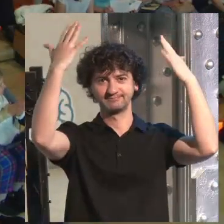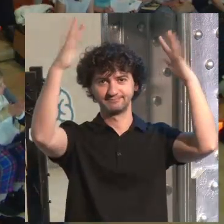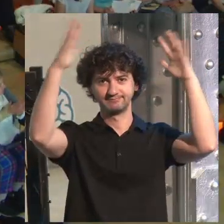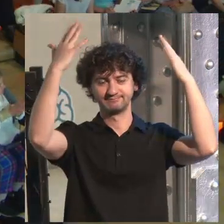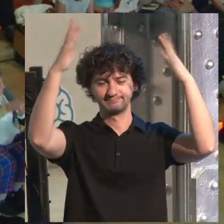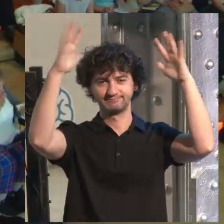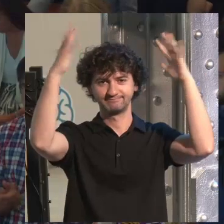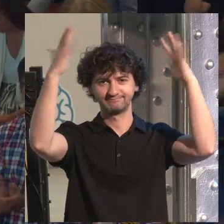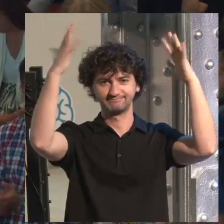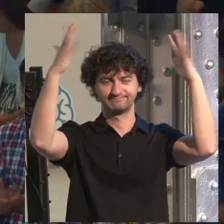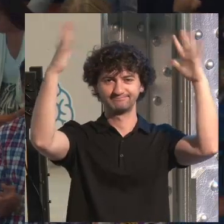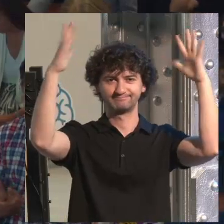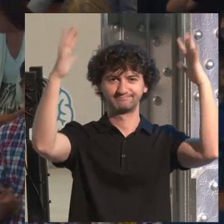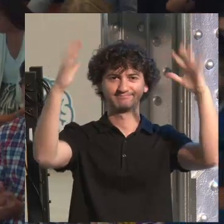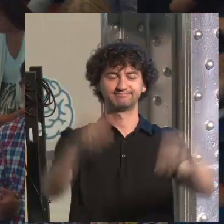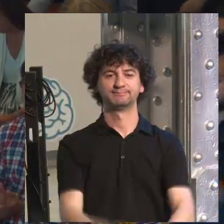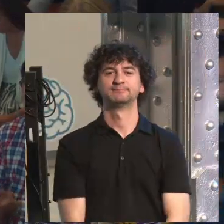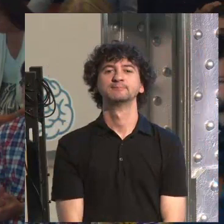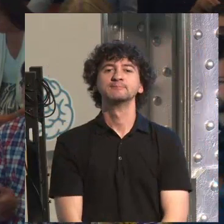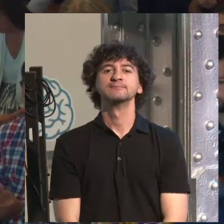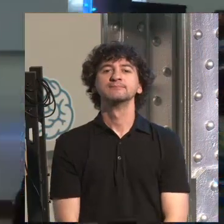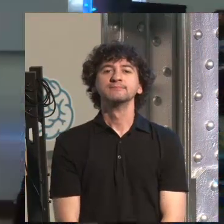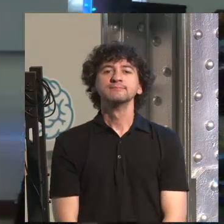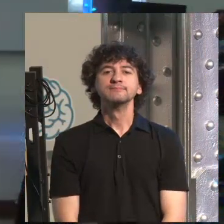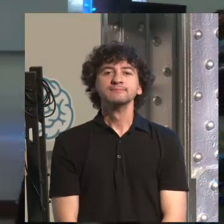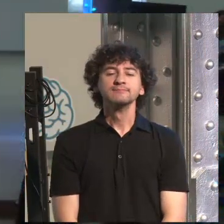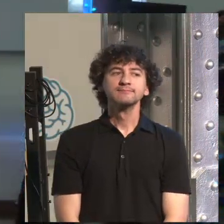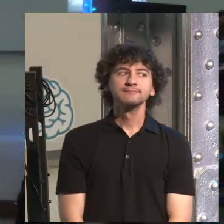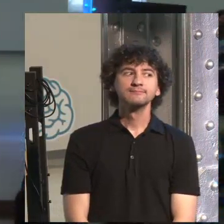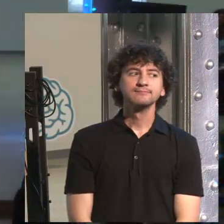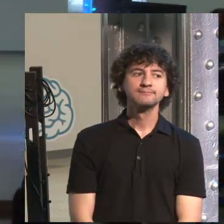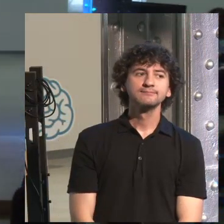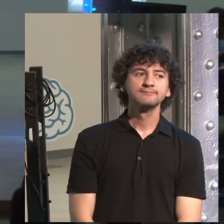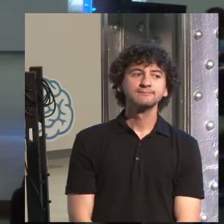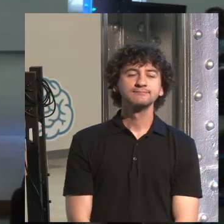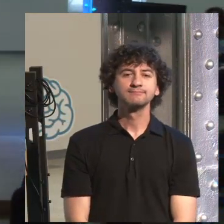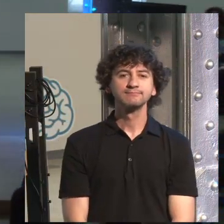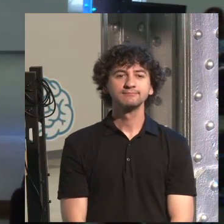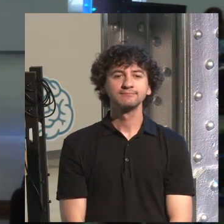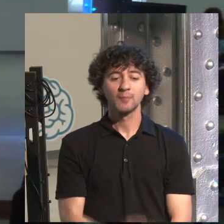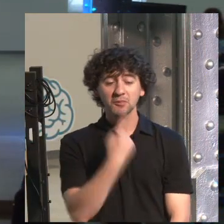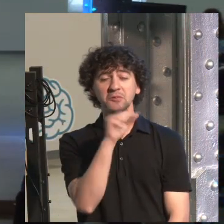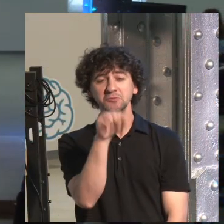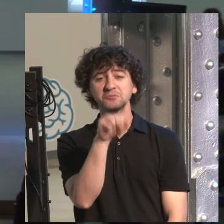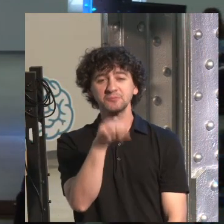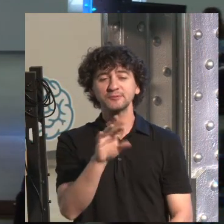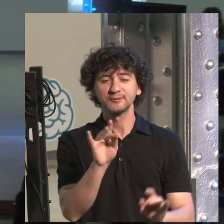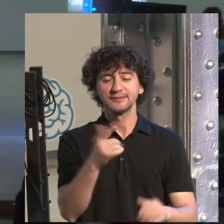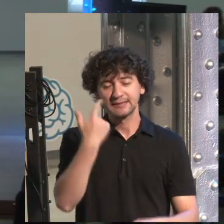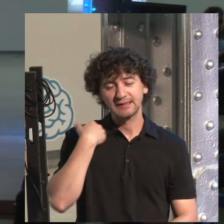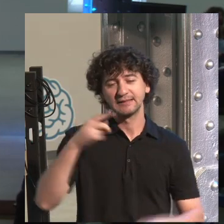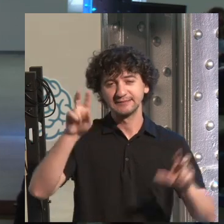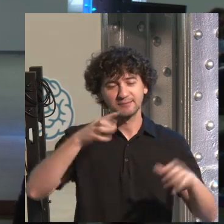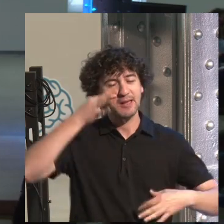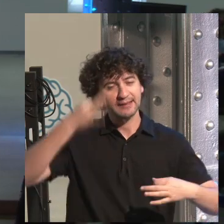Ay, perdona, no pasa nada. Vamos a ver. ¿Pero cómo que no? ¿Que hacías así con la cabeza? Si me No hablo nada de la realidad virtual. Pero entonces,